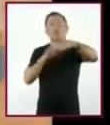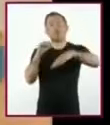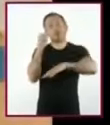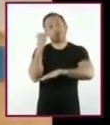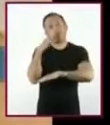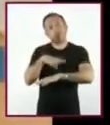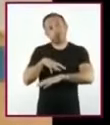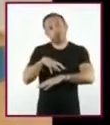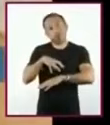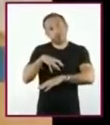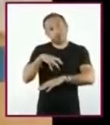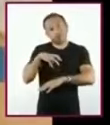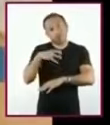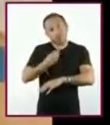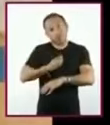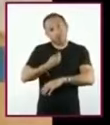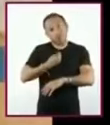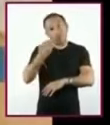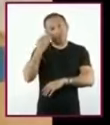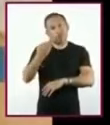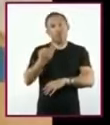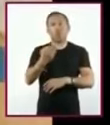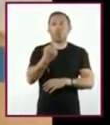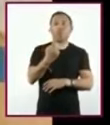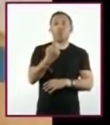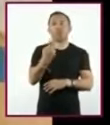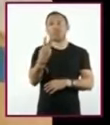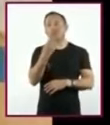hacerla de 1 a 3 minutos.